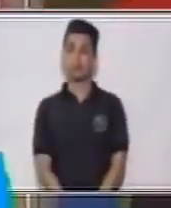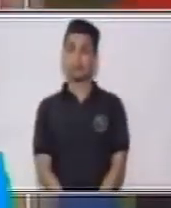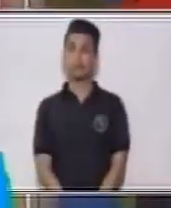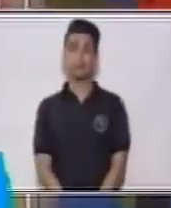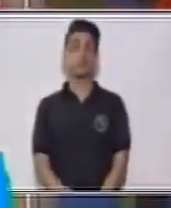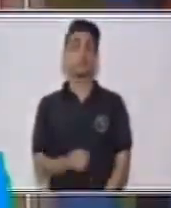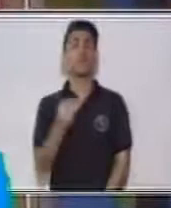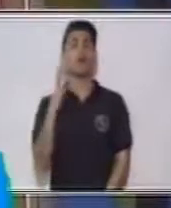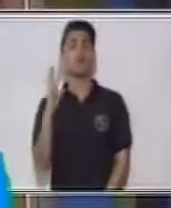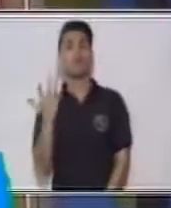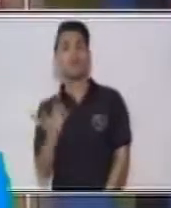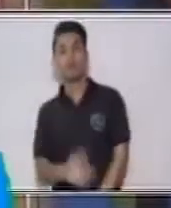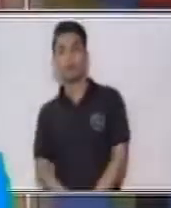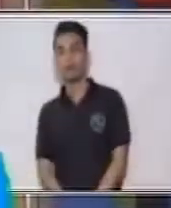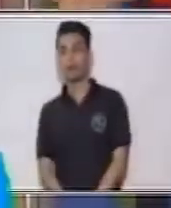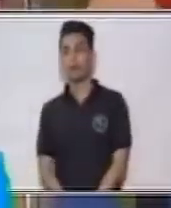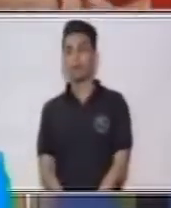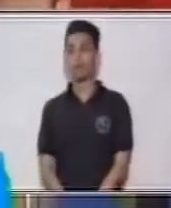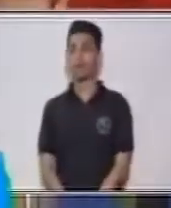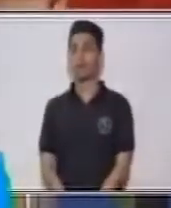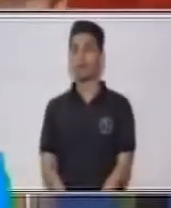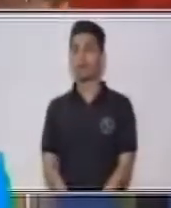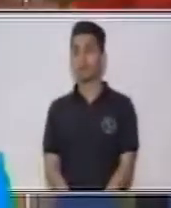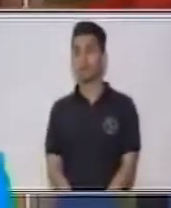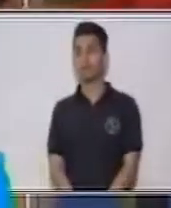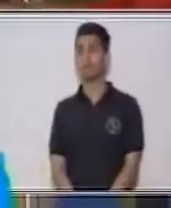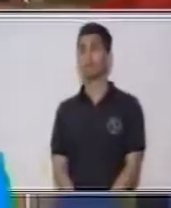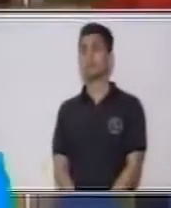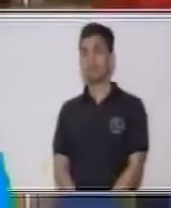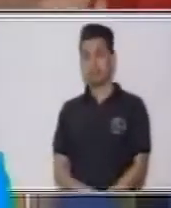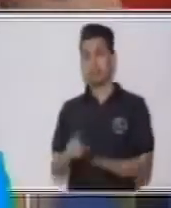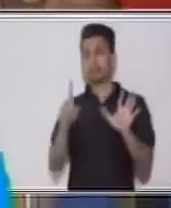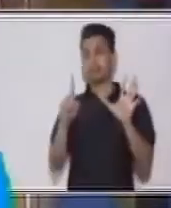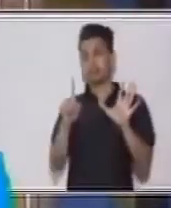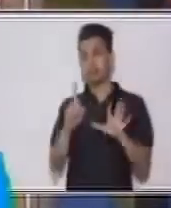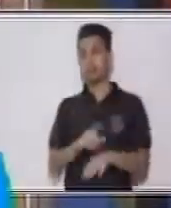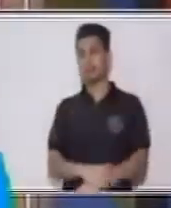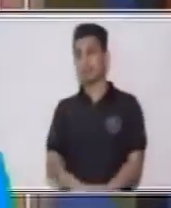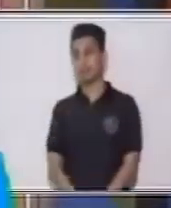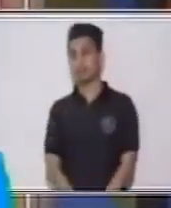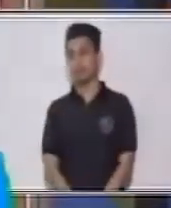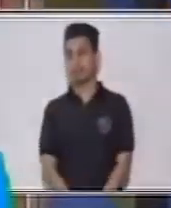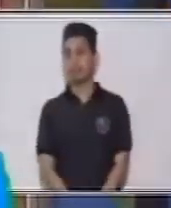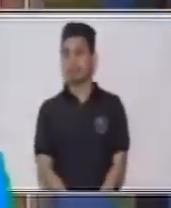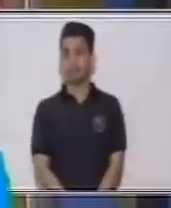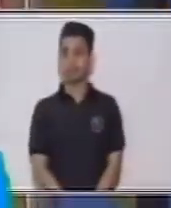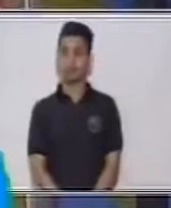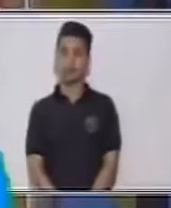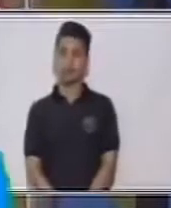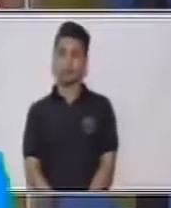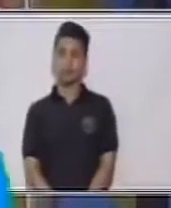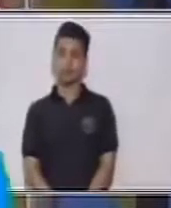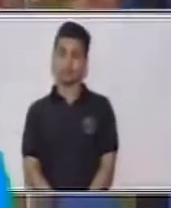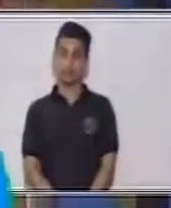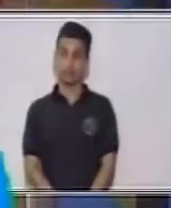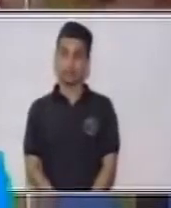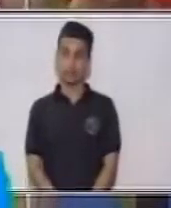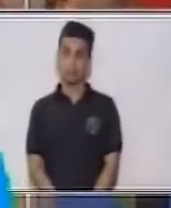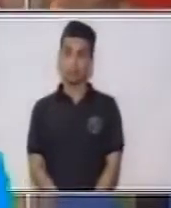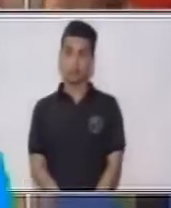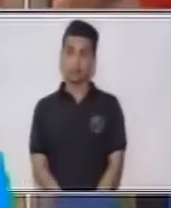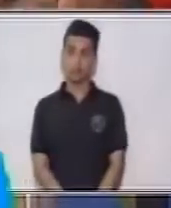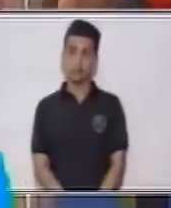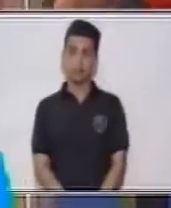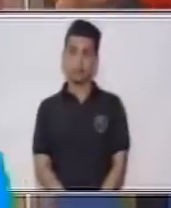cuanto sería muy bien excelente 6 ahora podemos decir